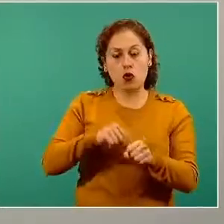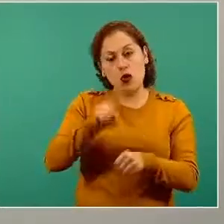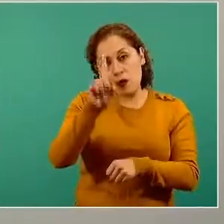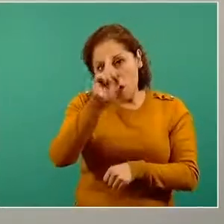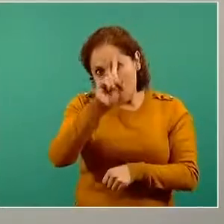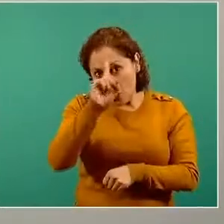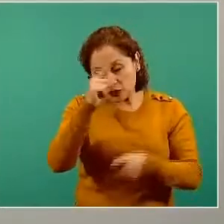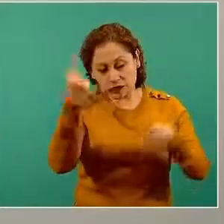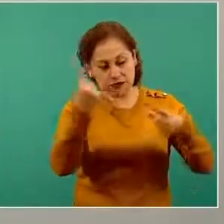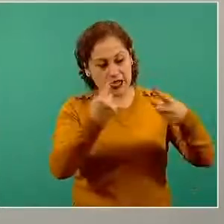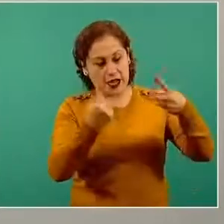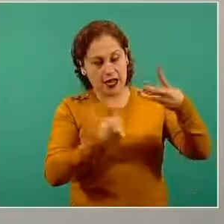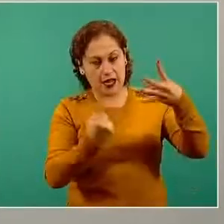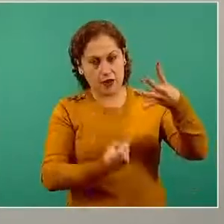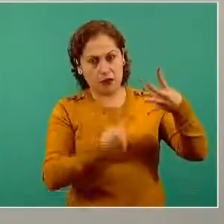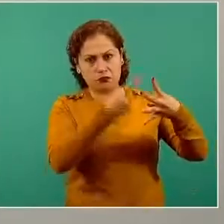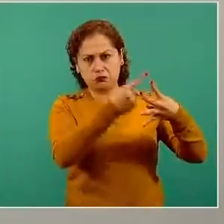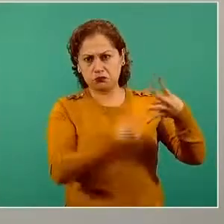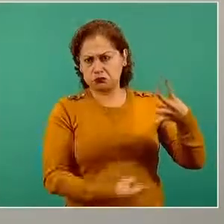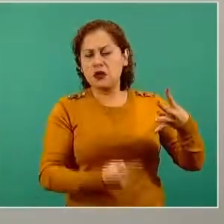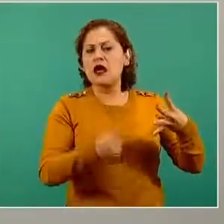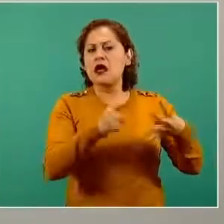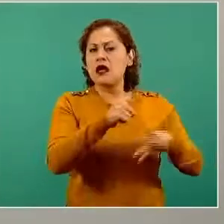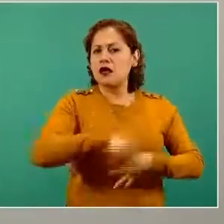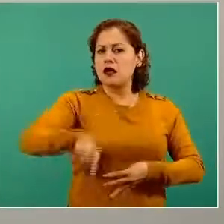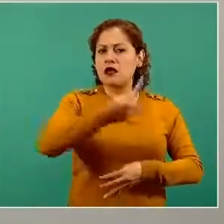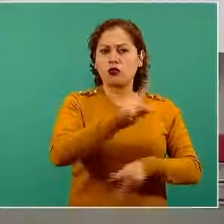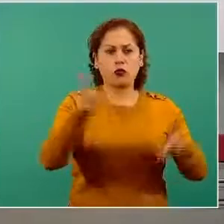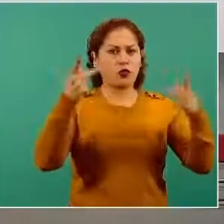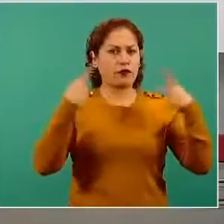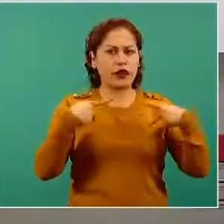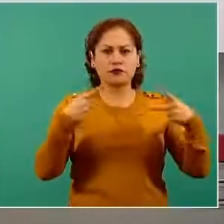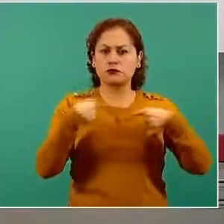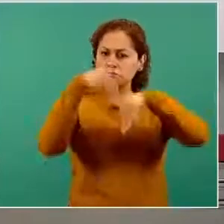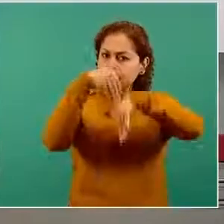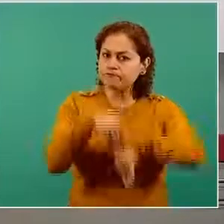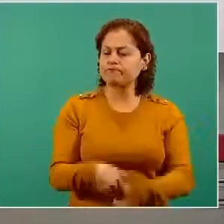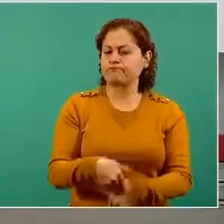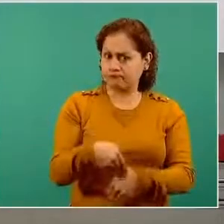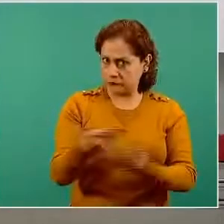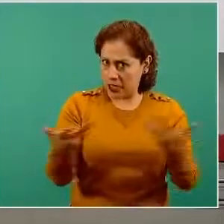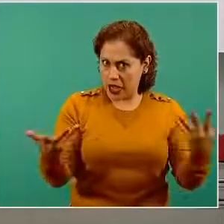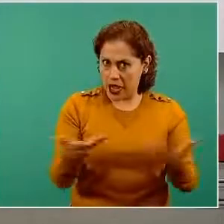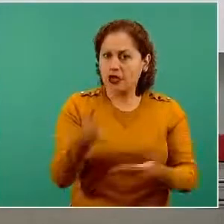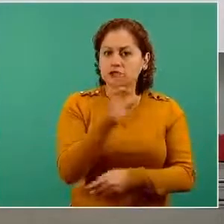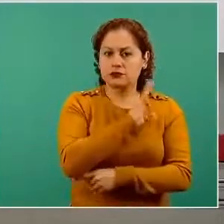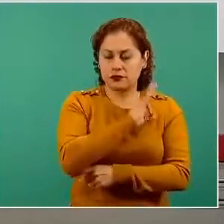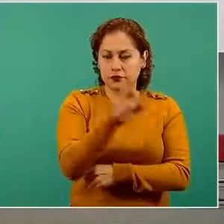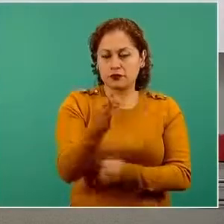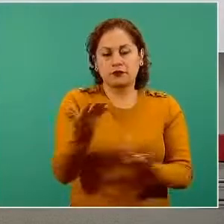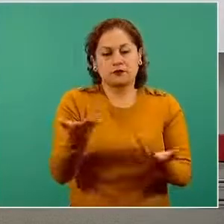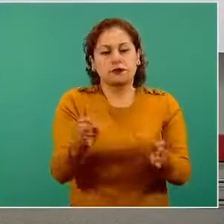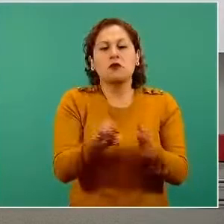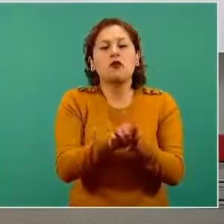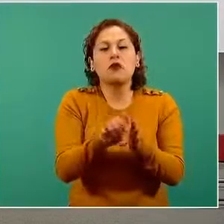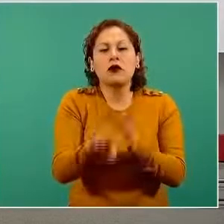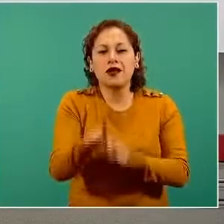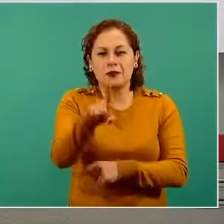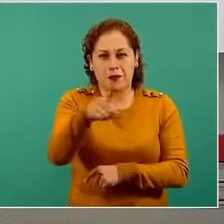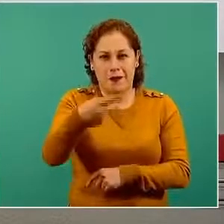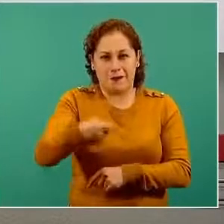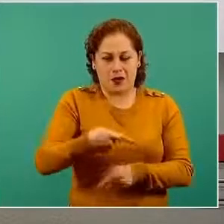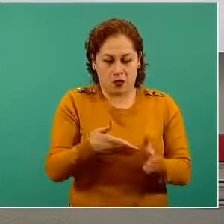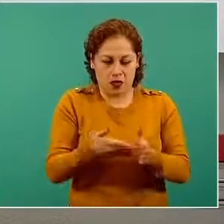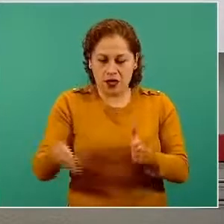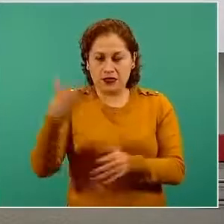individual todos podemos y debemos de poner en práctica. Es decir, independientemente de la temporalidad del año, si hay o